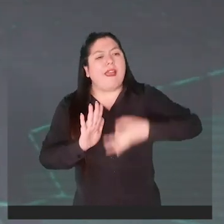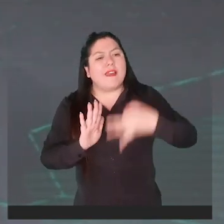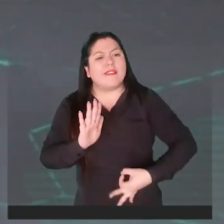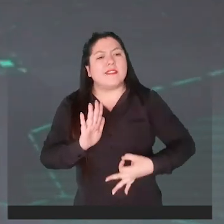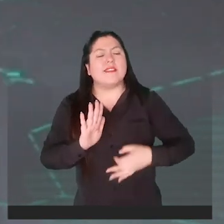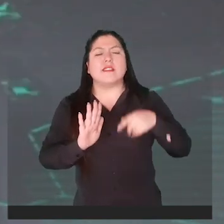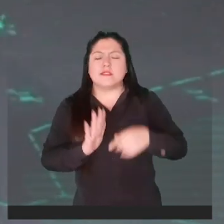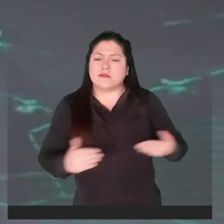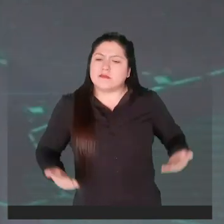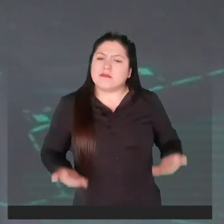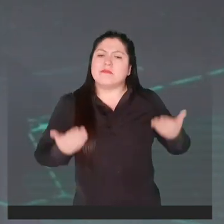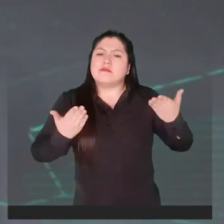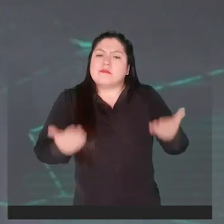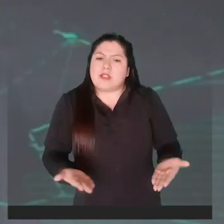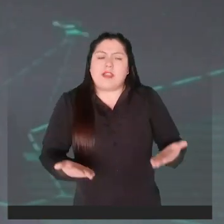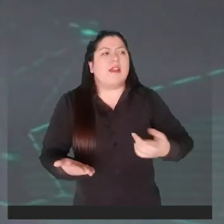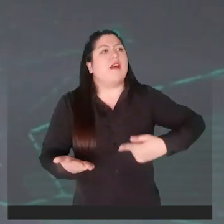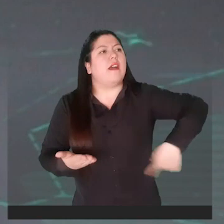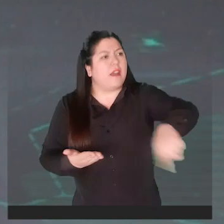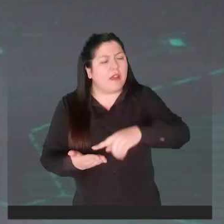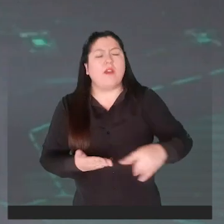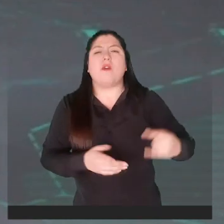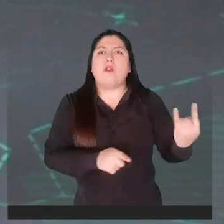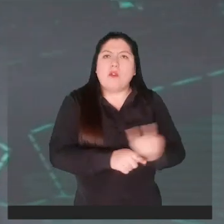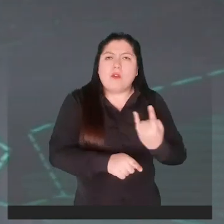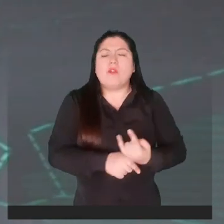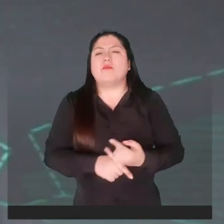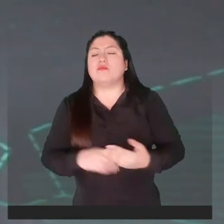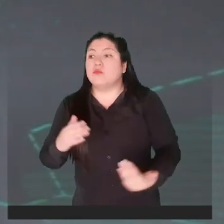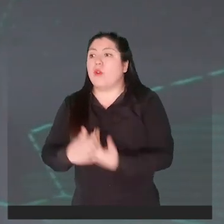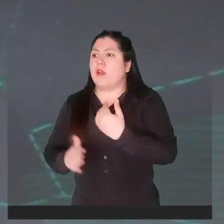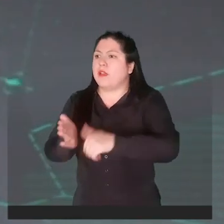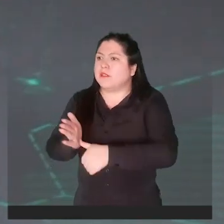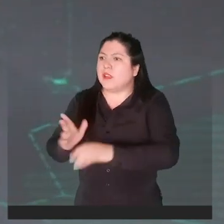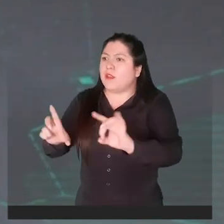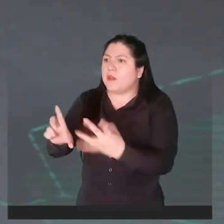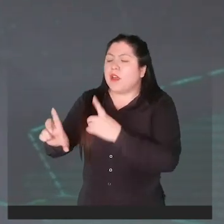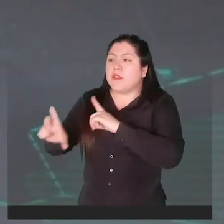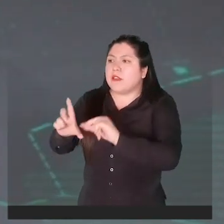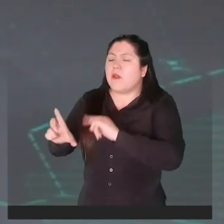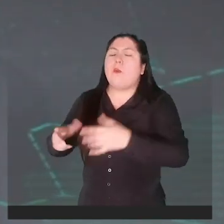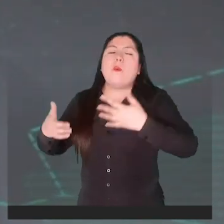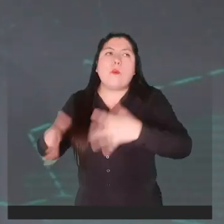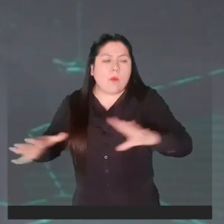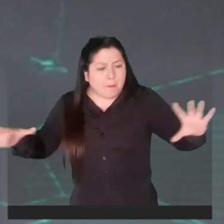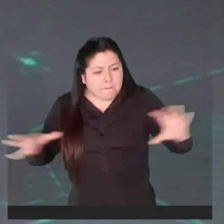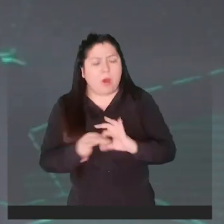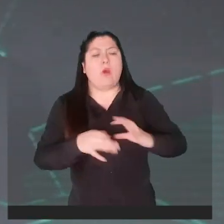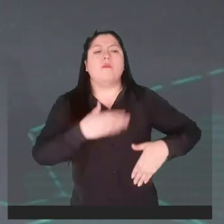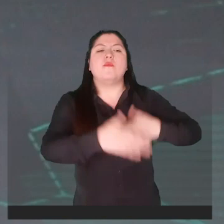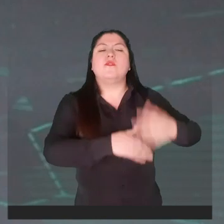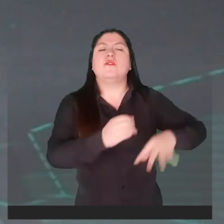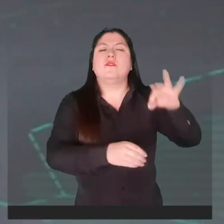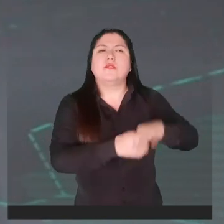garantista, que tenga los elementos que lo concilien con estos pasos como la nueva cedulación en materia de tecnología y